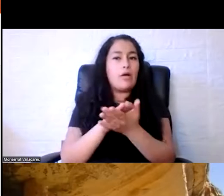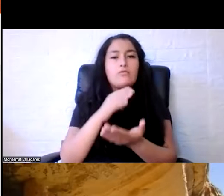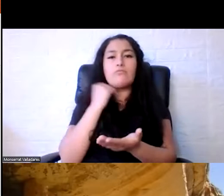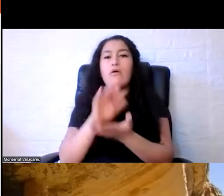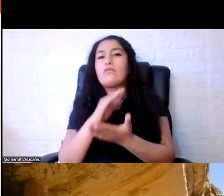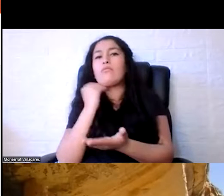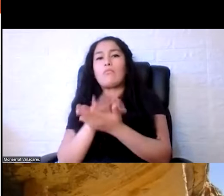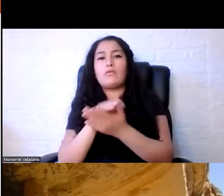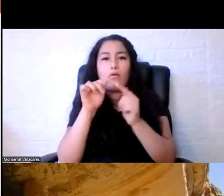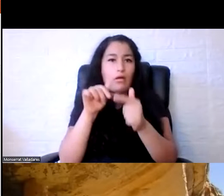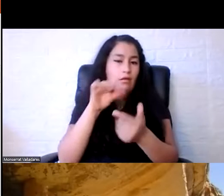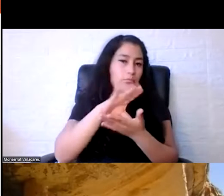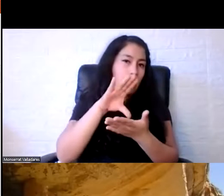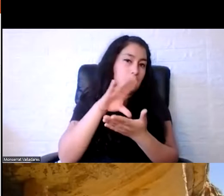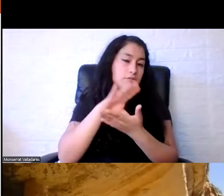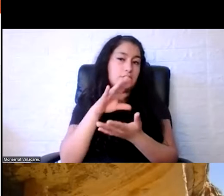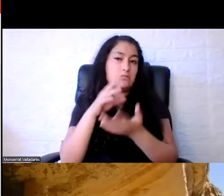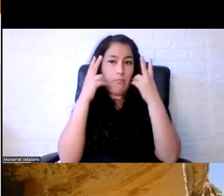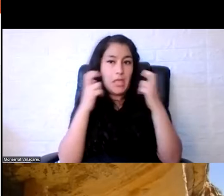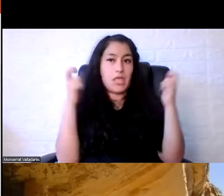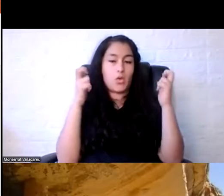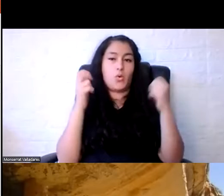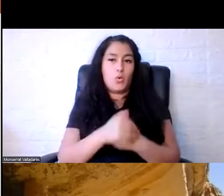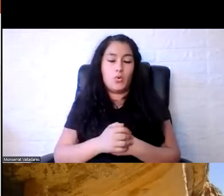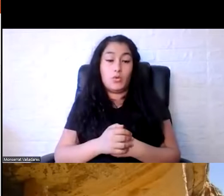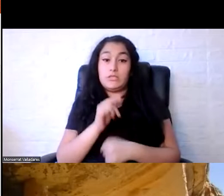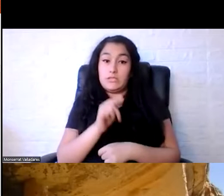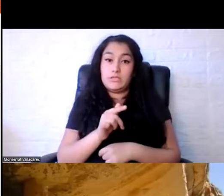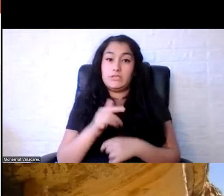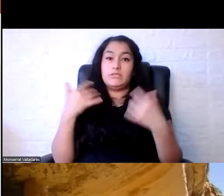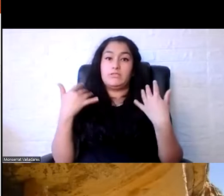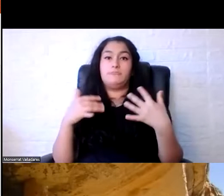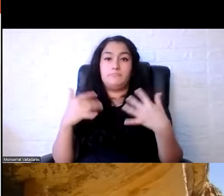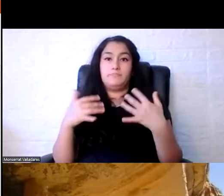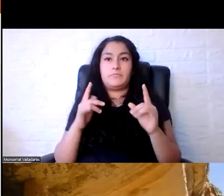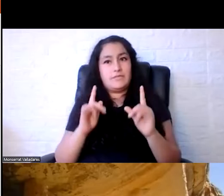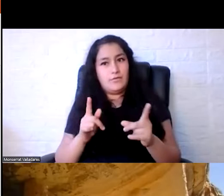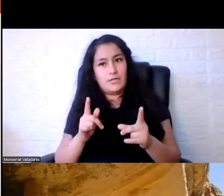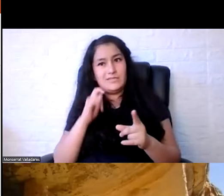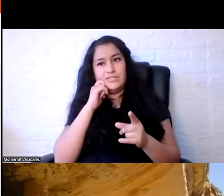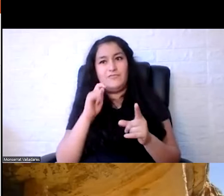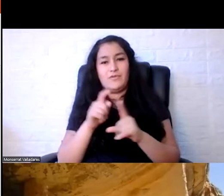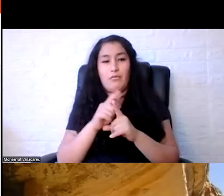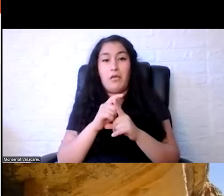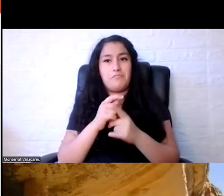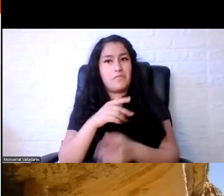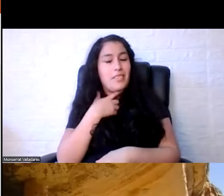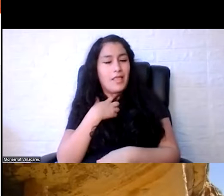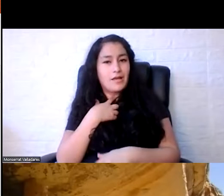país. Era un campo digno de analizar,